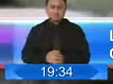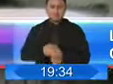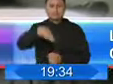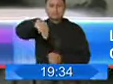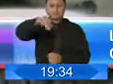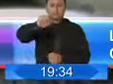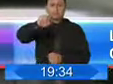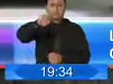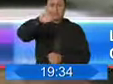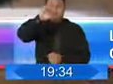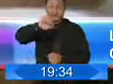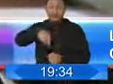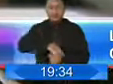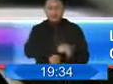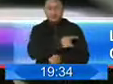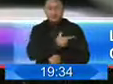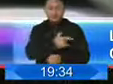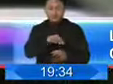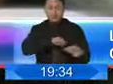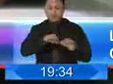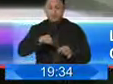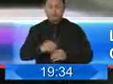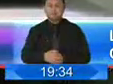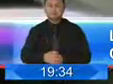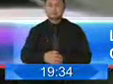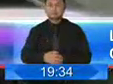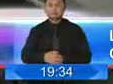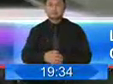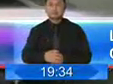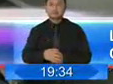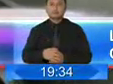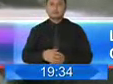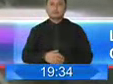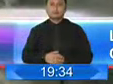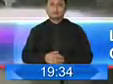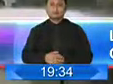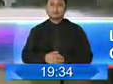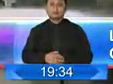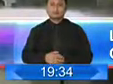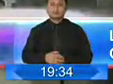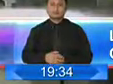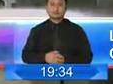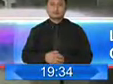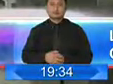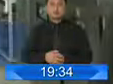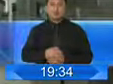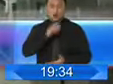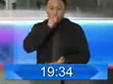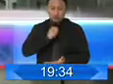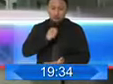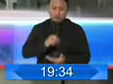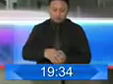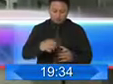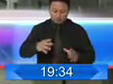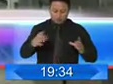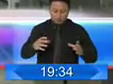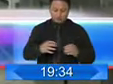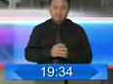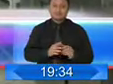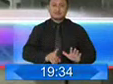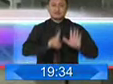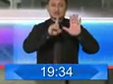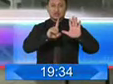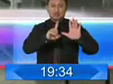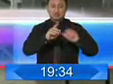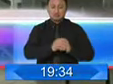Parra, encargada de la producción en Jama. Se coloca en una funda de 6 unidades al vacío.